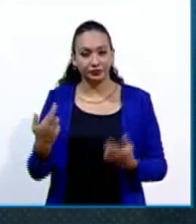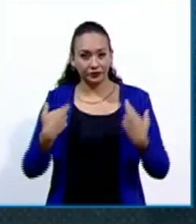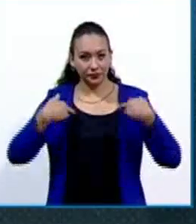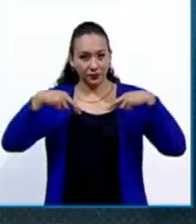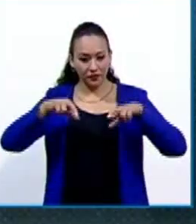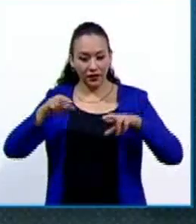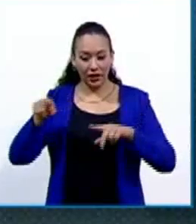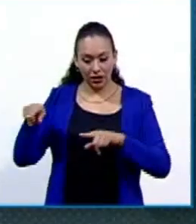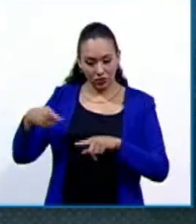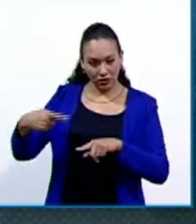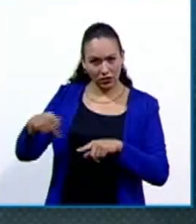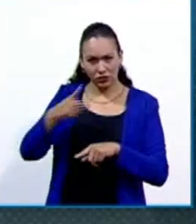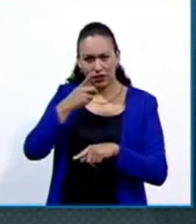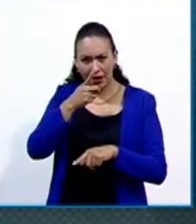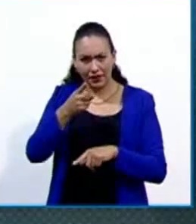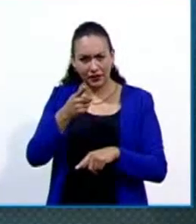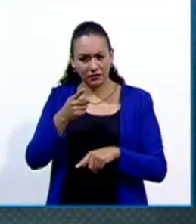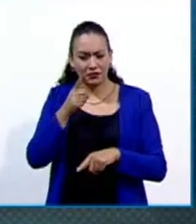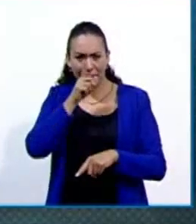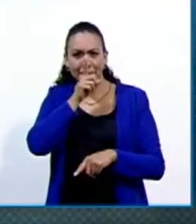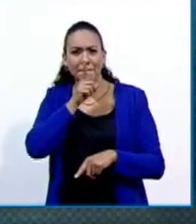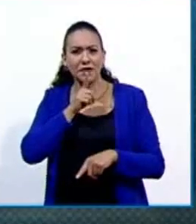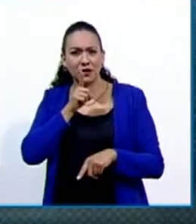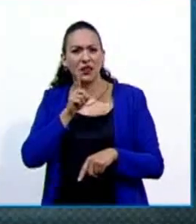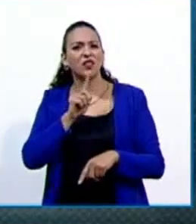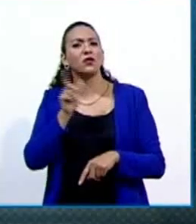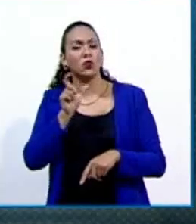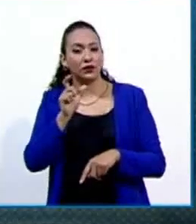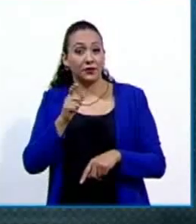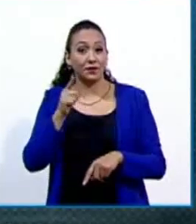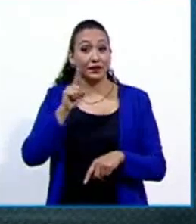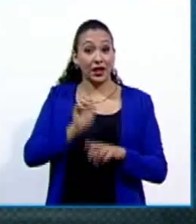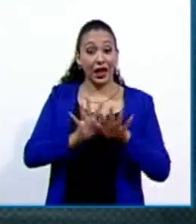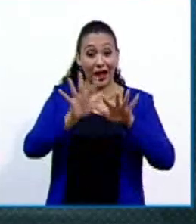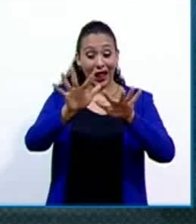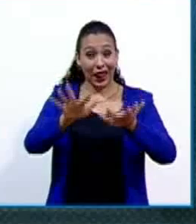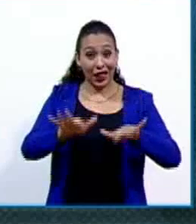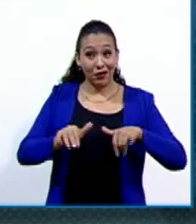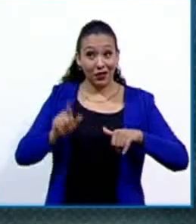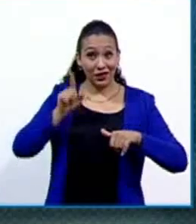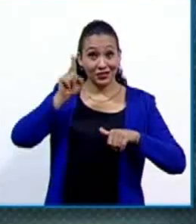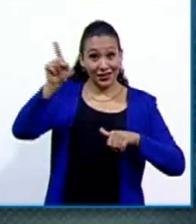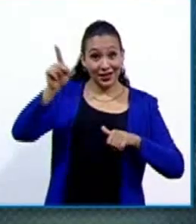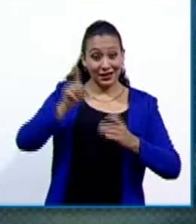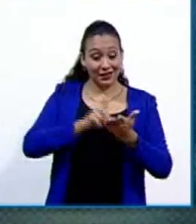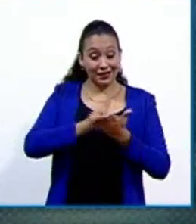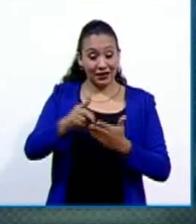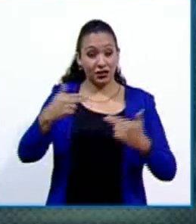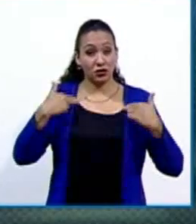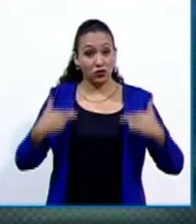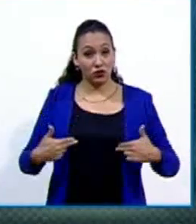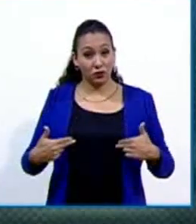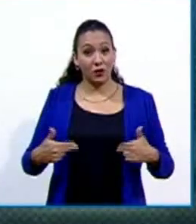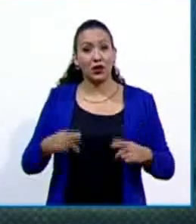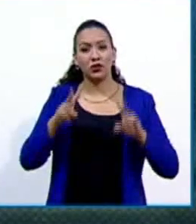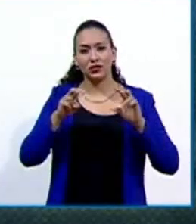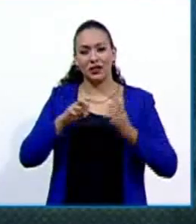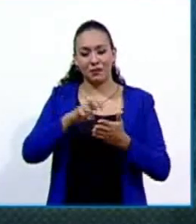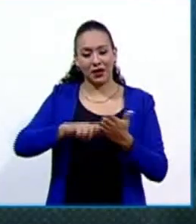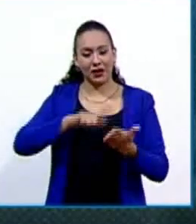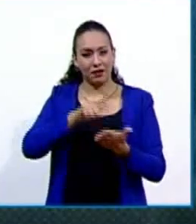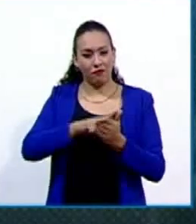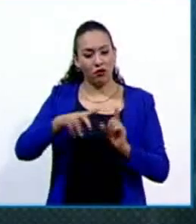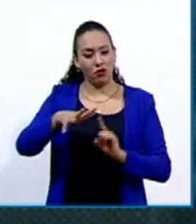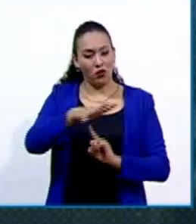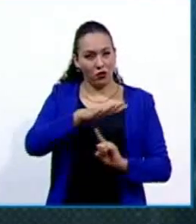mintió abiertamente durante la audiencia ante la Comisión Interamericana de Derechos Humanos en torno a la reforma judicial. Señaló que